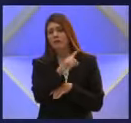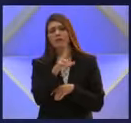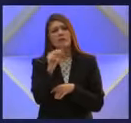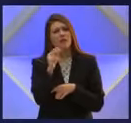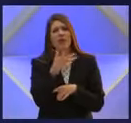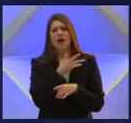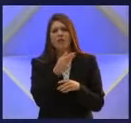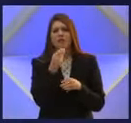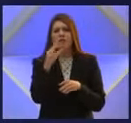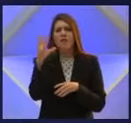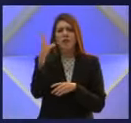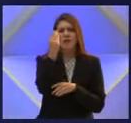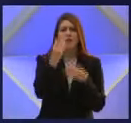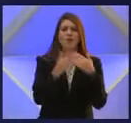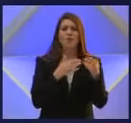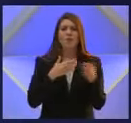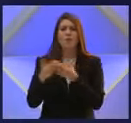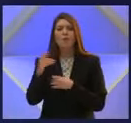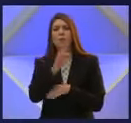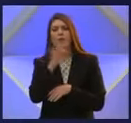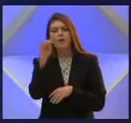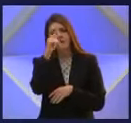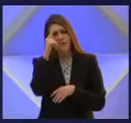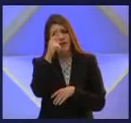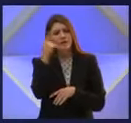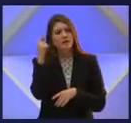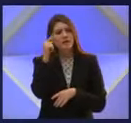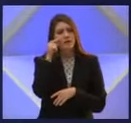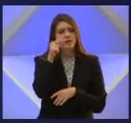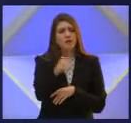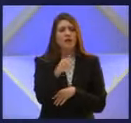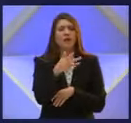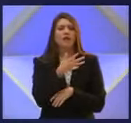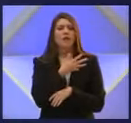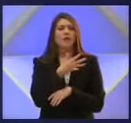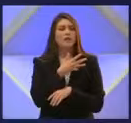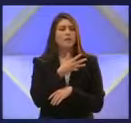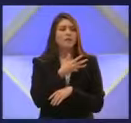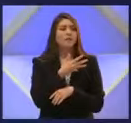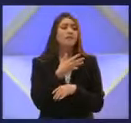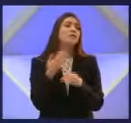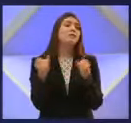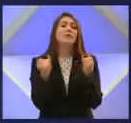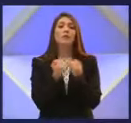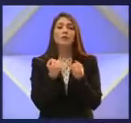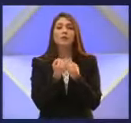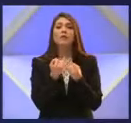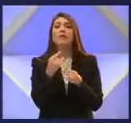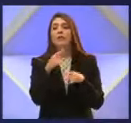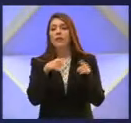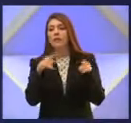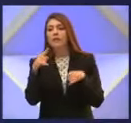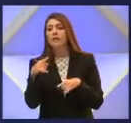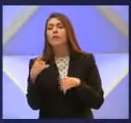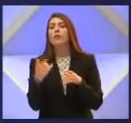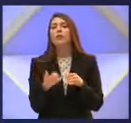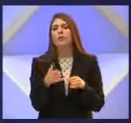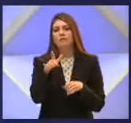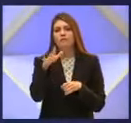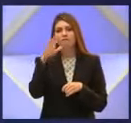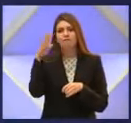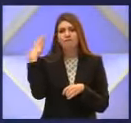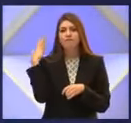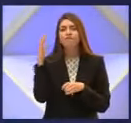partículas de un centímetro pudieran ya ser complicados de detectarse y dependerá de la velocidad a la cual a la cual se muevan